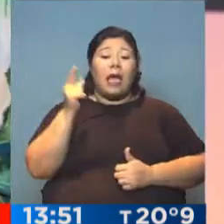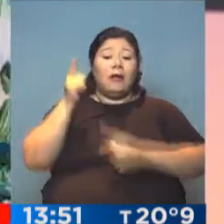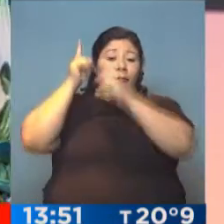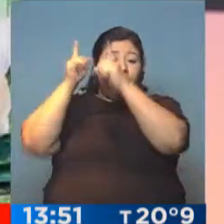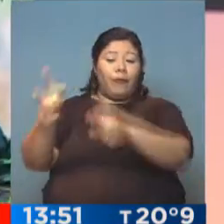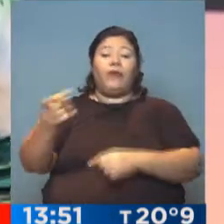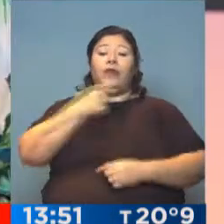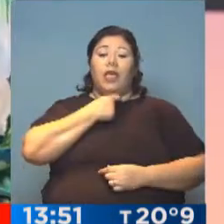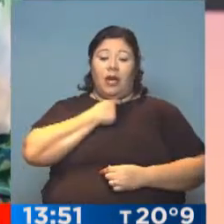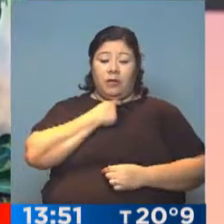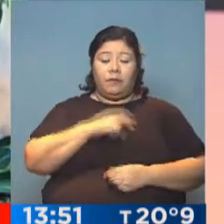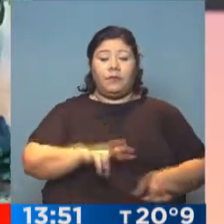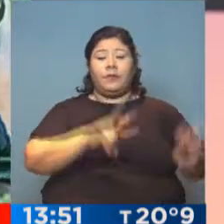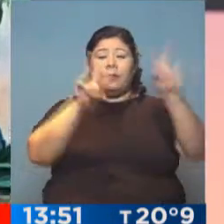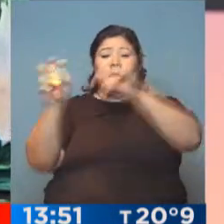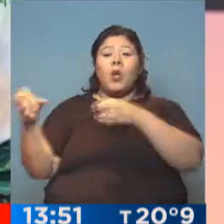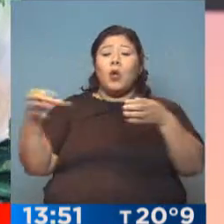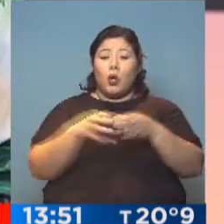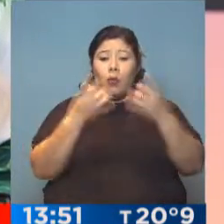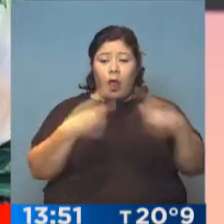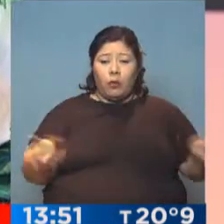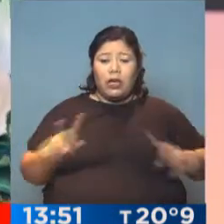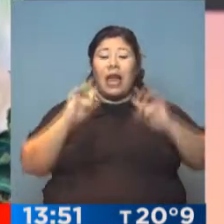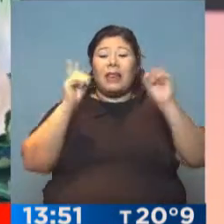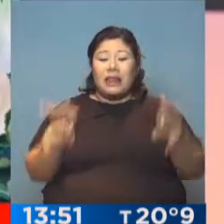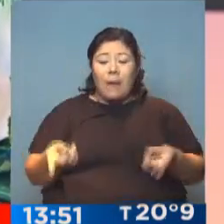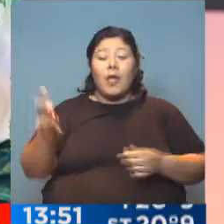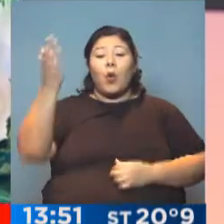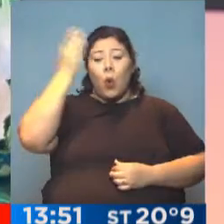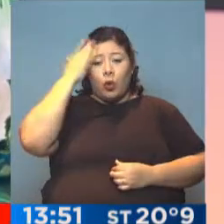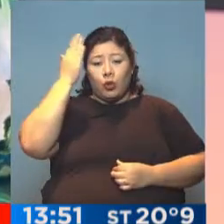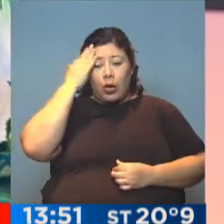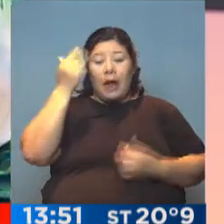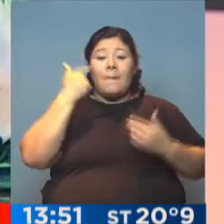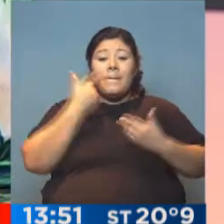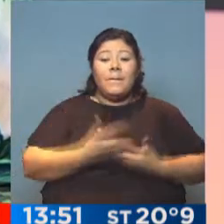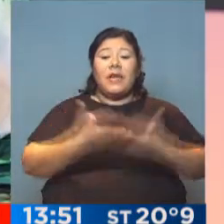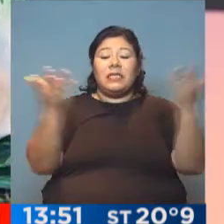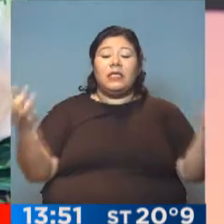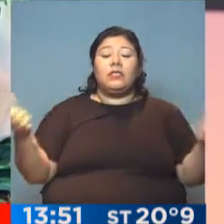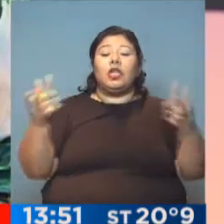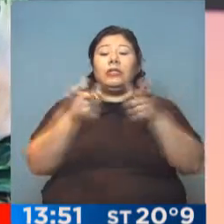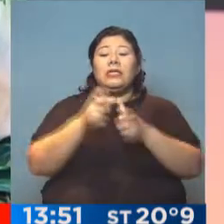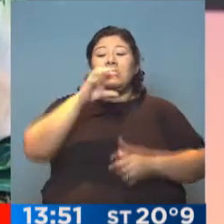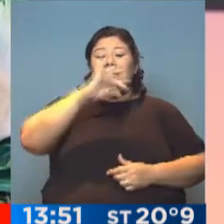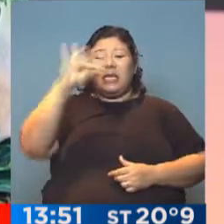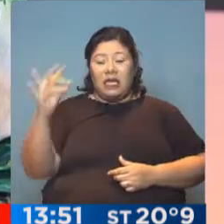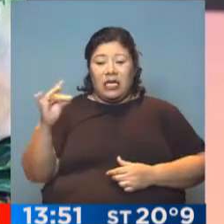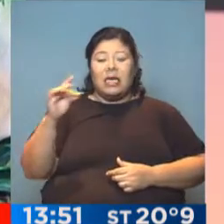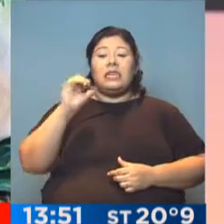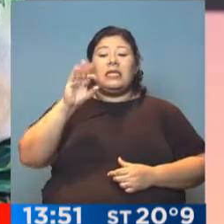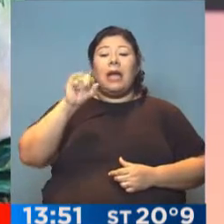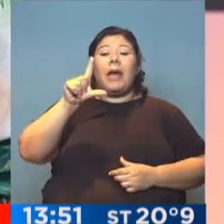El Quinteto Negro a la Boca es una agrupación musical y también un colectivo cultural. Están en plena etapa de presentación de sus tangos libertarios. Este miércoles